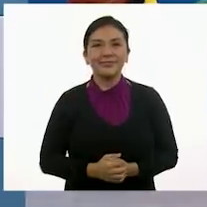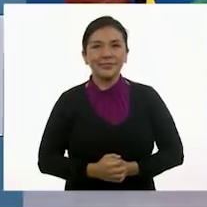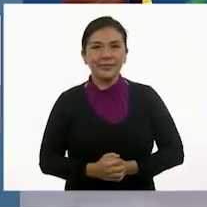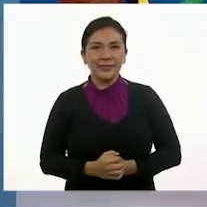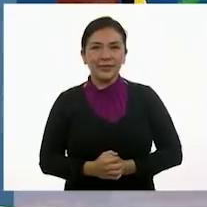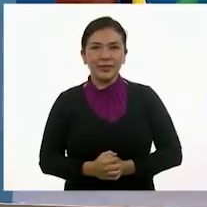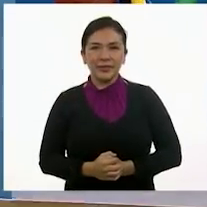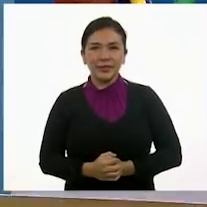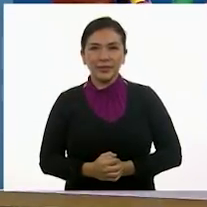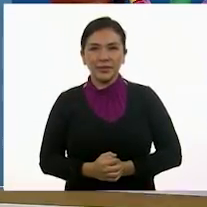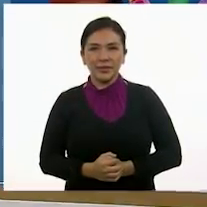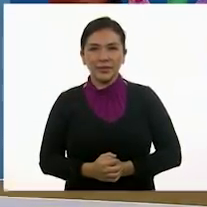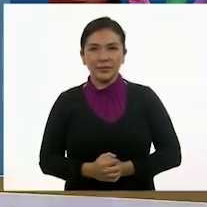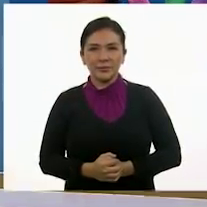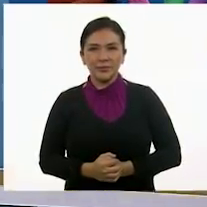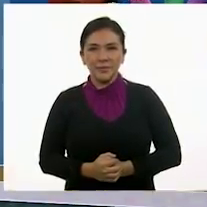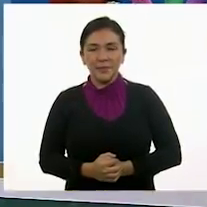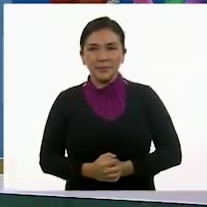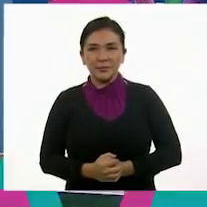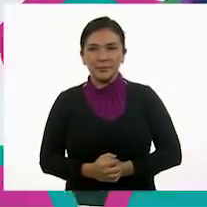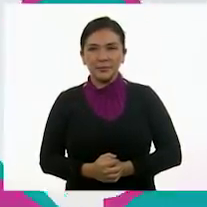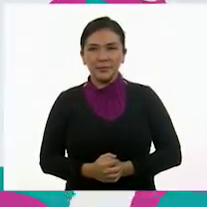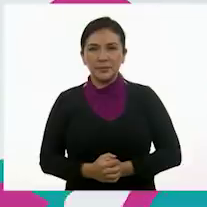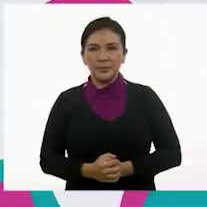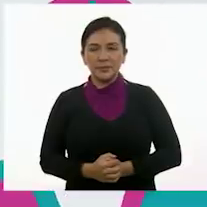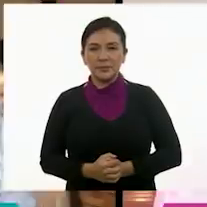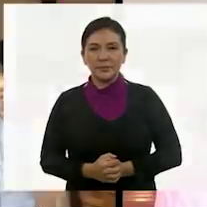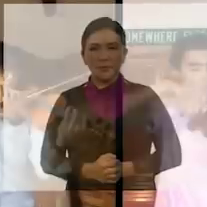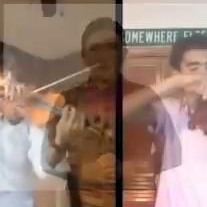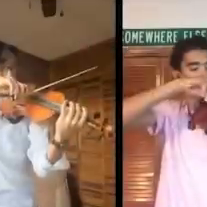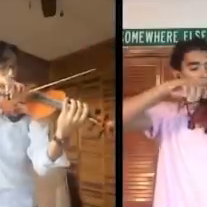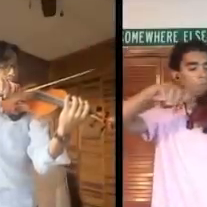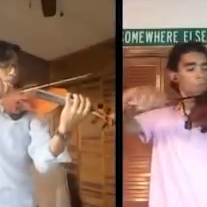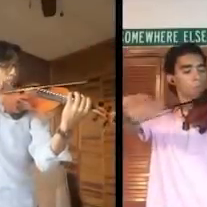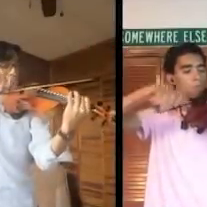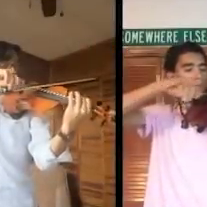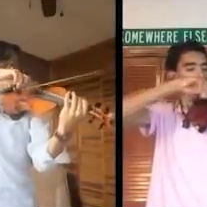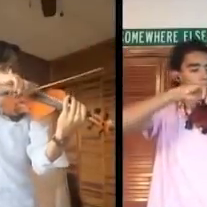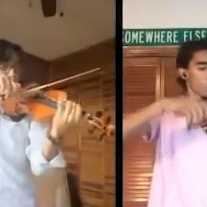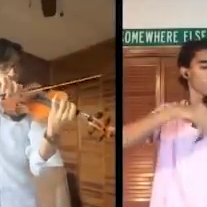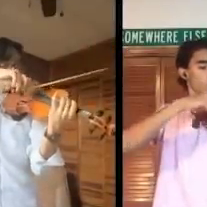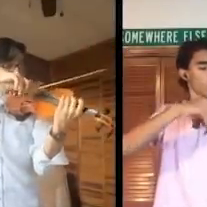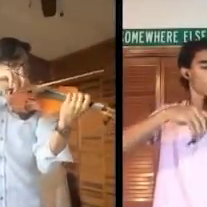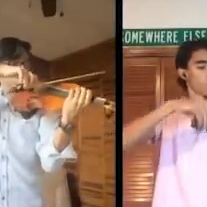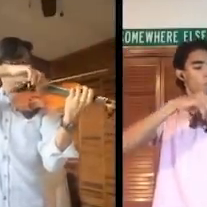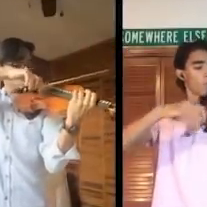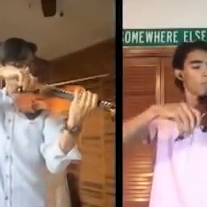Adiós.